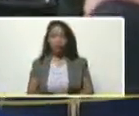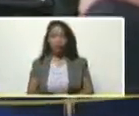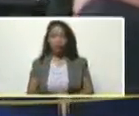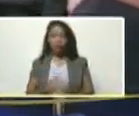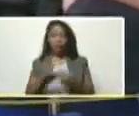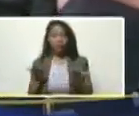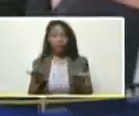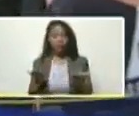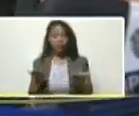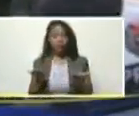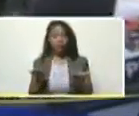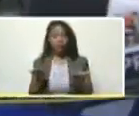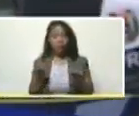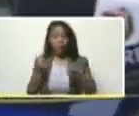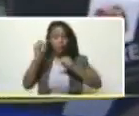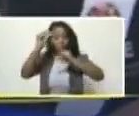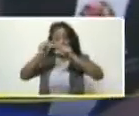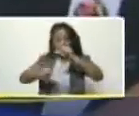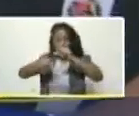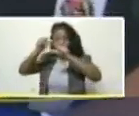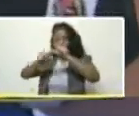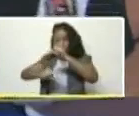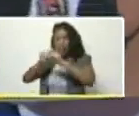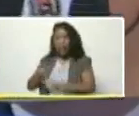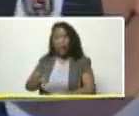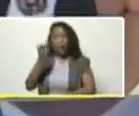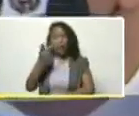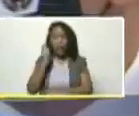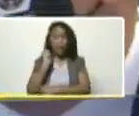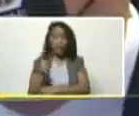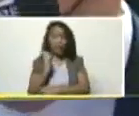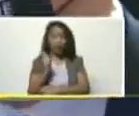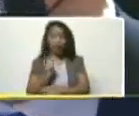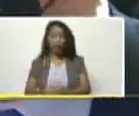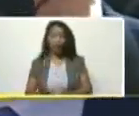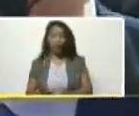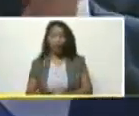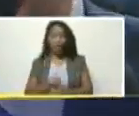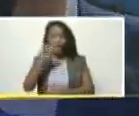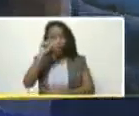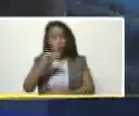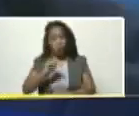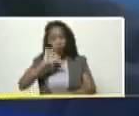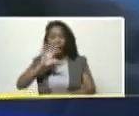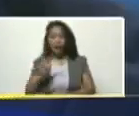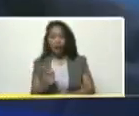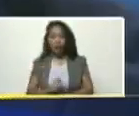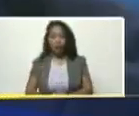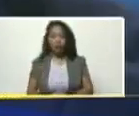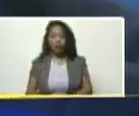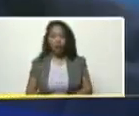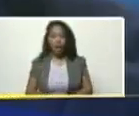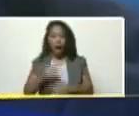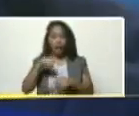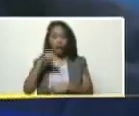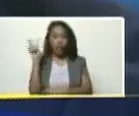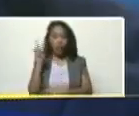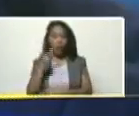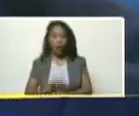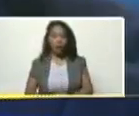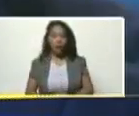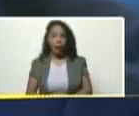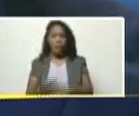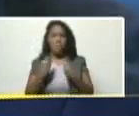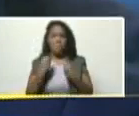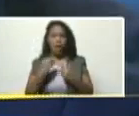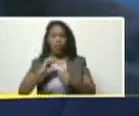en una exploración muy importante de inversiones sudafricanas en Venezuela para